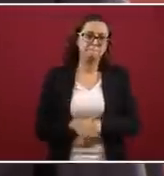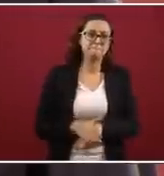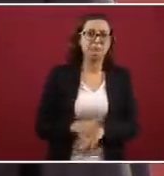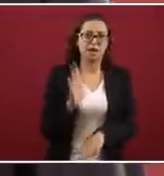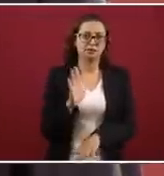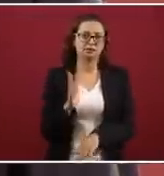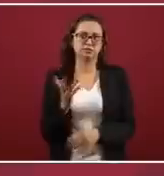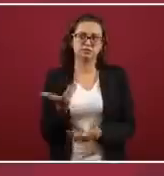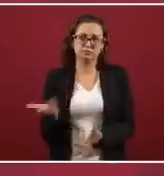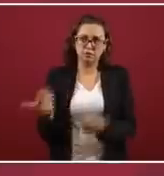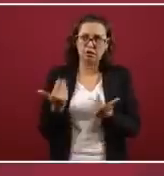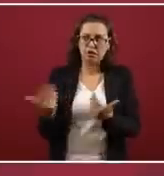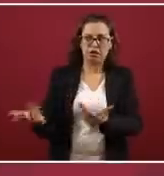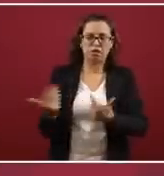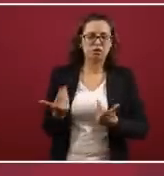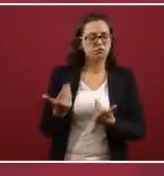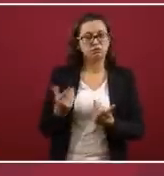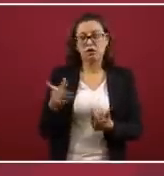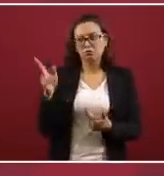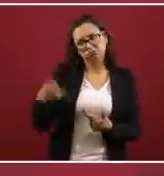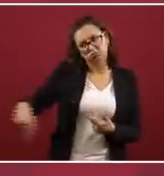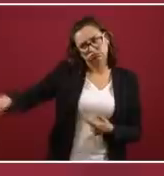apriete el cinturón el pueblo.